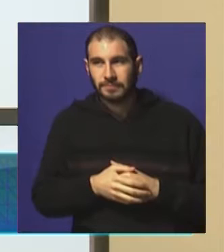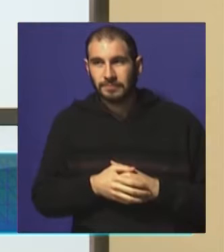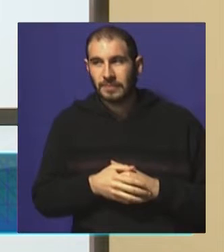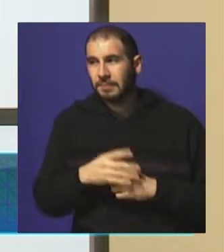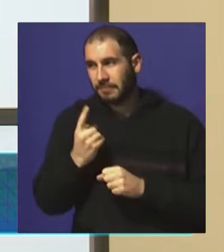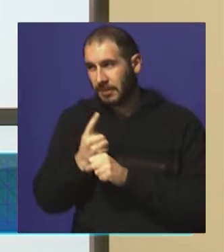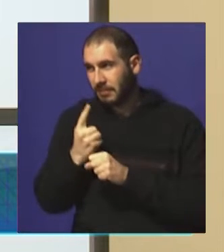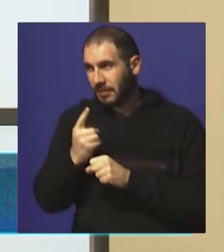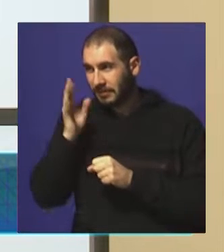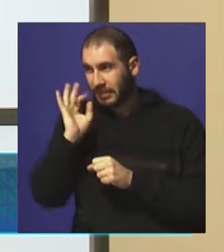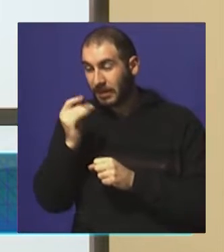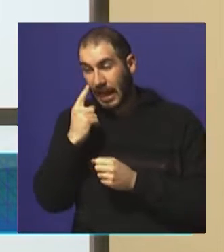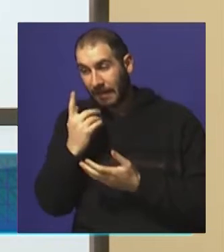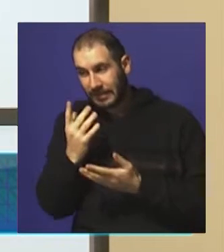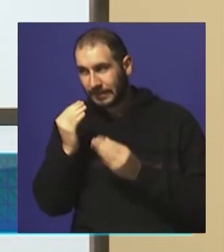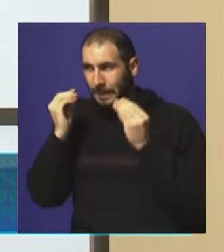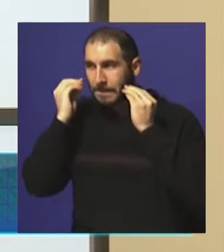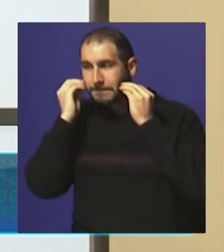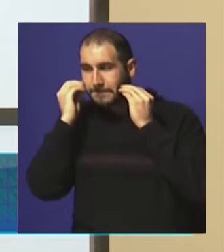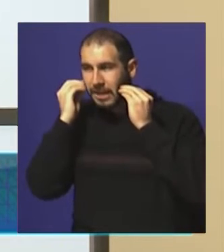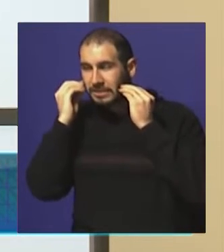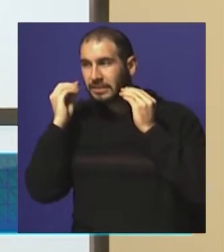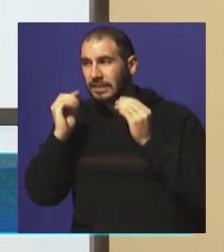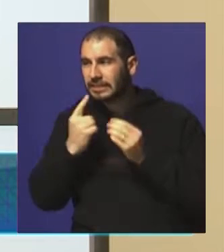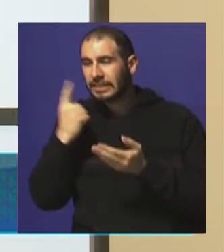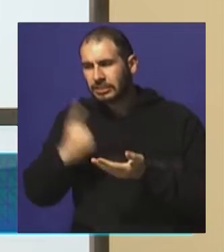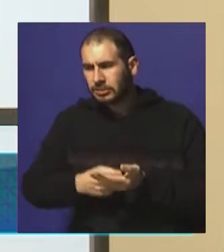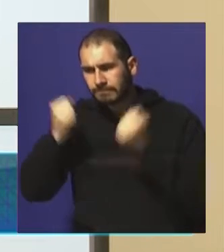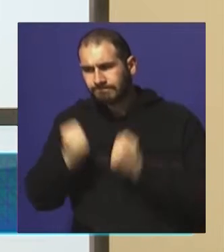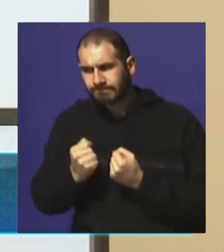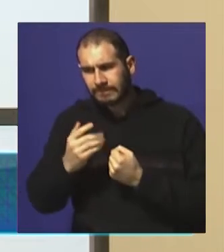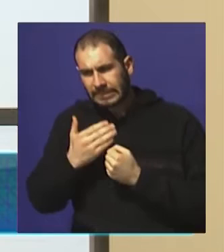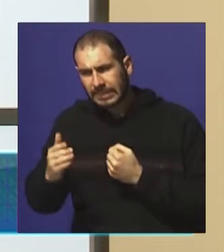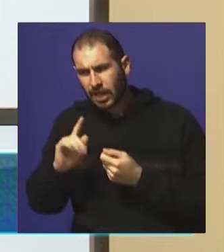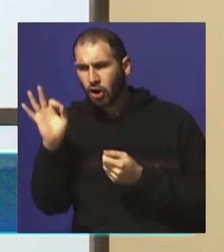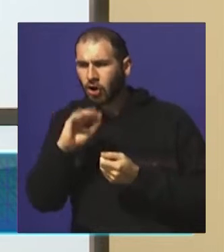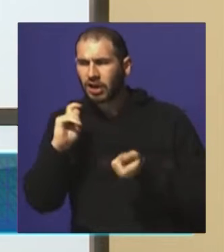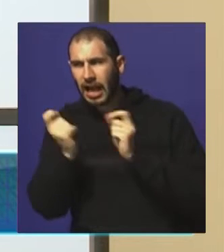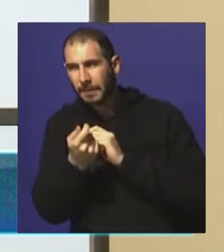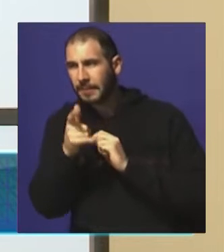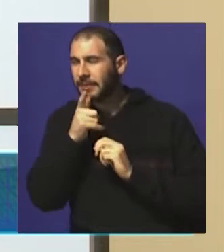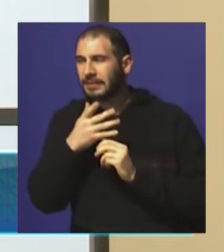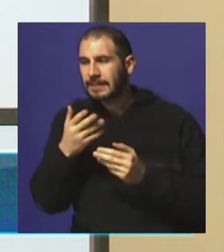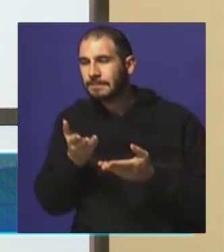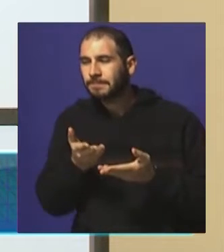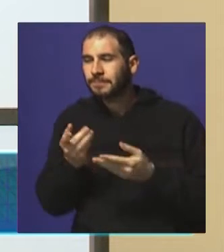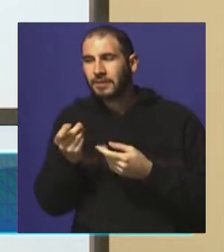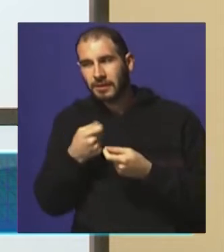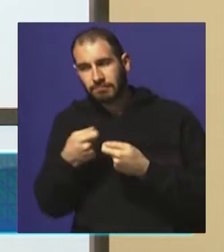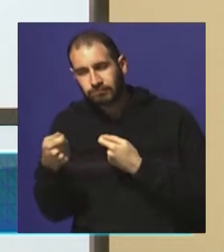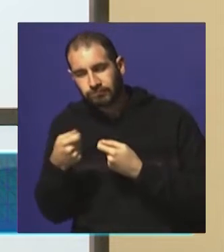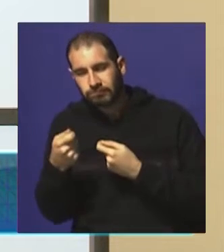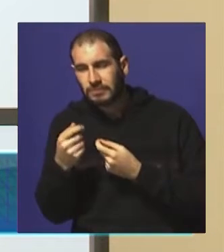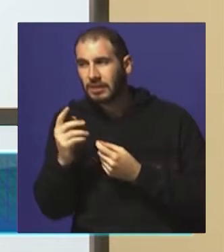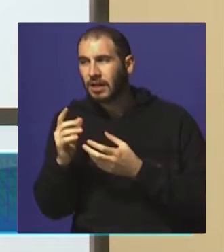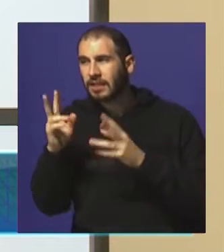Primero hay que saber si realmente Messi va a sostener su postura y su decisión. A mí me parece que estuvo influido por